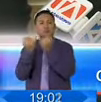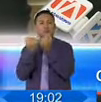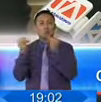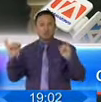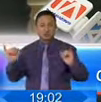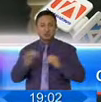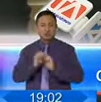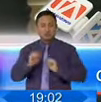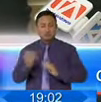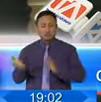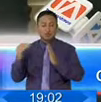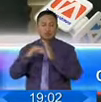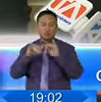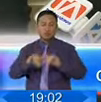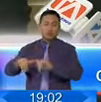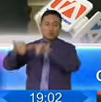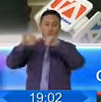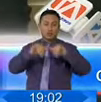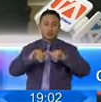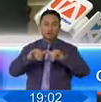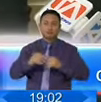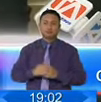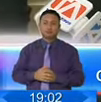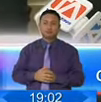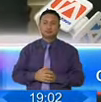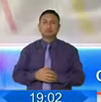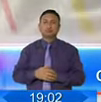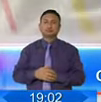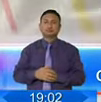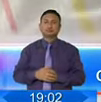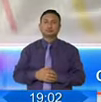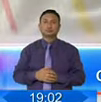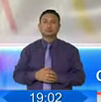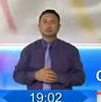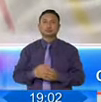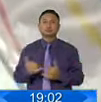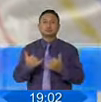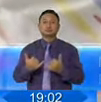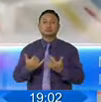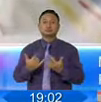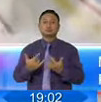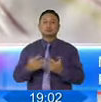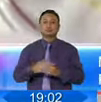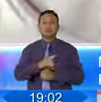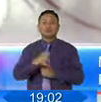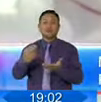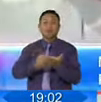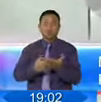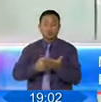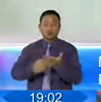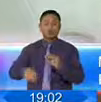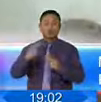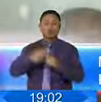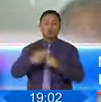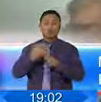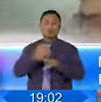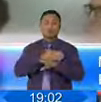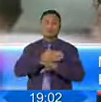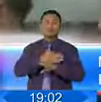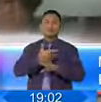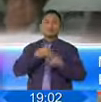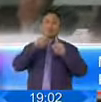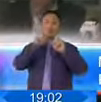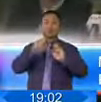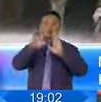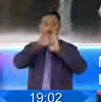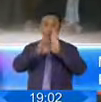de reconstrucción de la democracia en el Ecuador. La mesa definió los nombres basados en los criterios establecidos en los anexos de la consulta